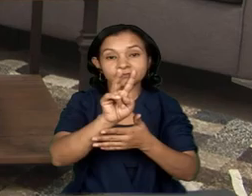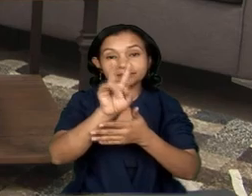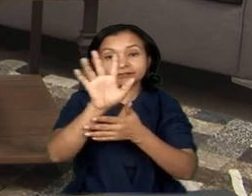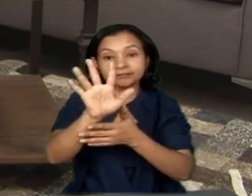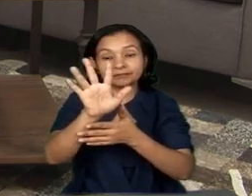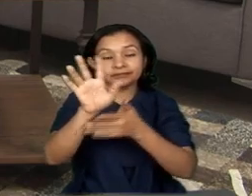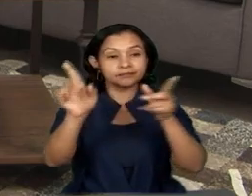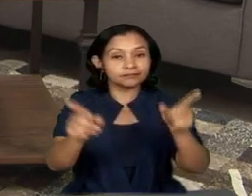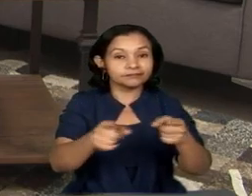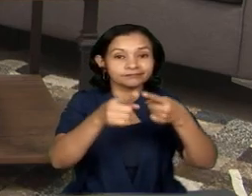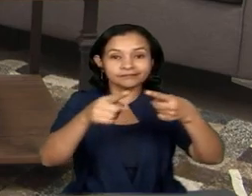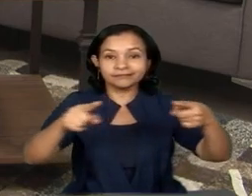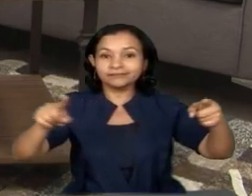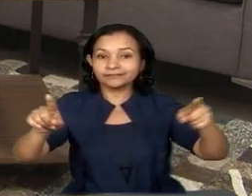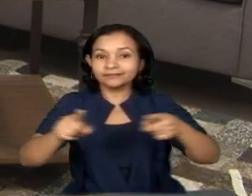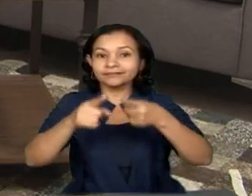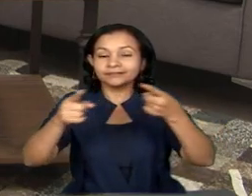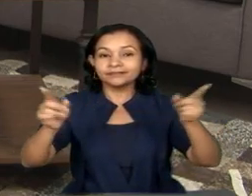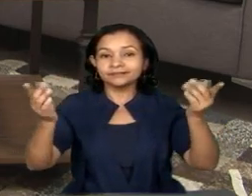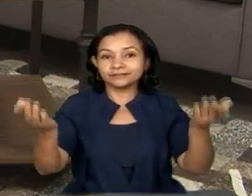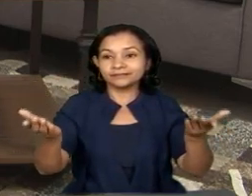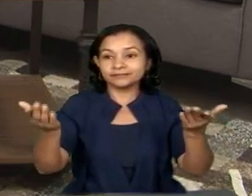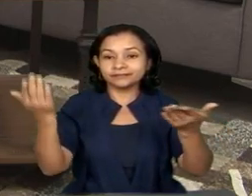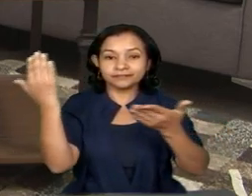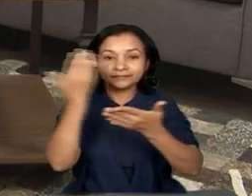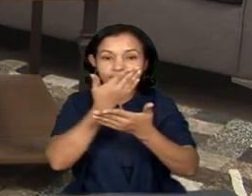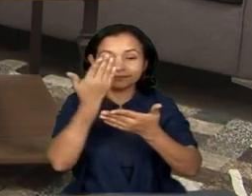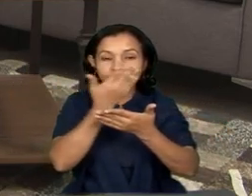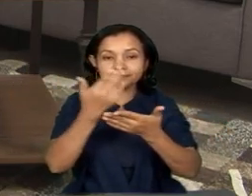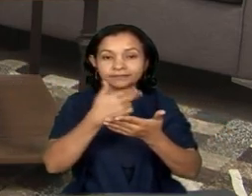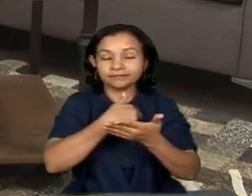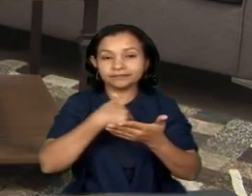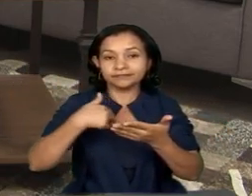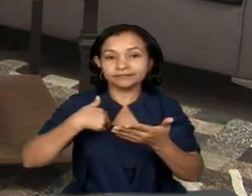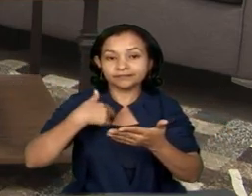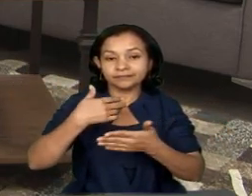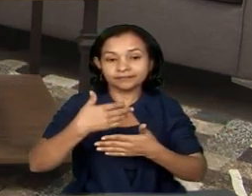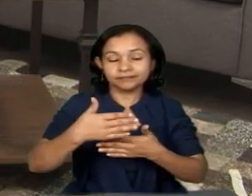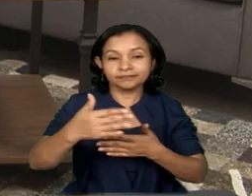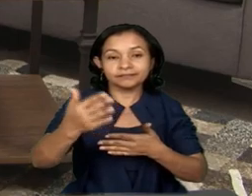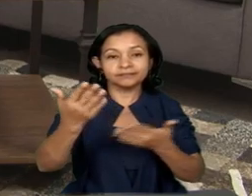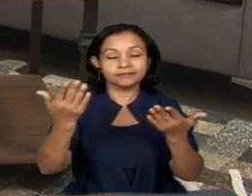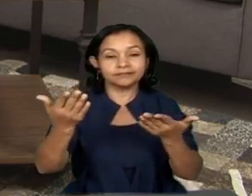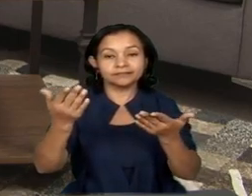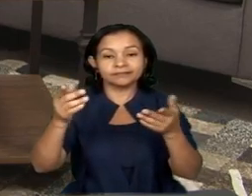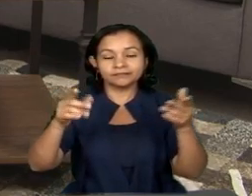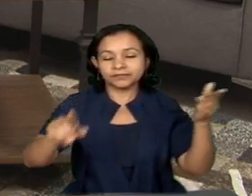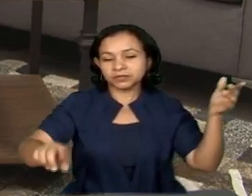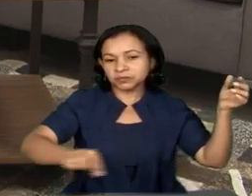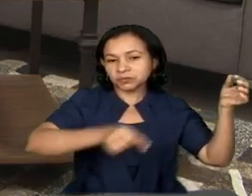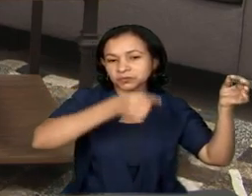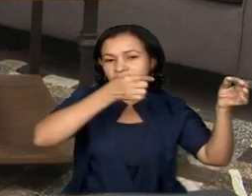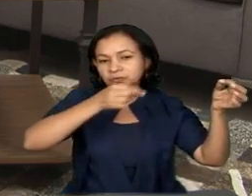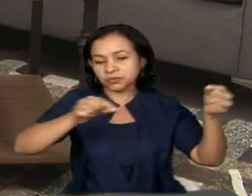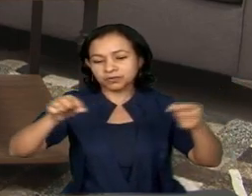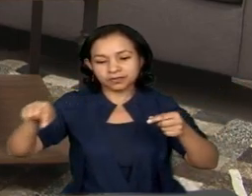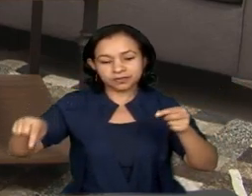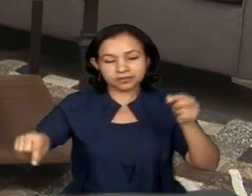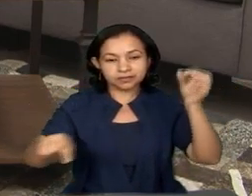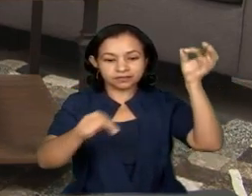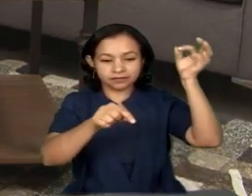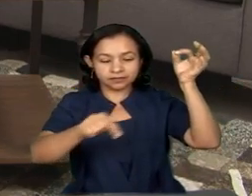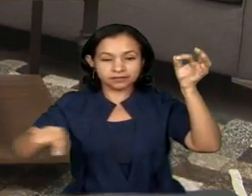orquestas sinfónicas estudiantiles, estudiantes que ejecutan instrumentos sinfónicos, viola, violín, cello,